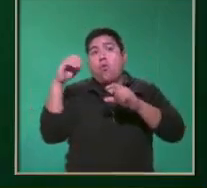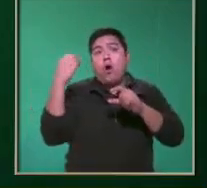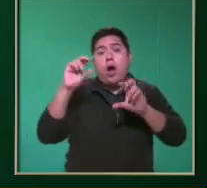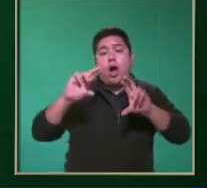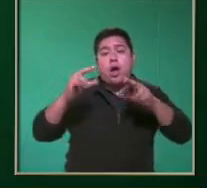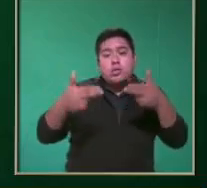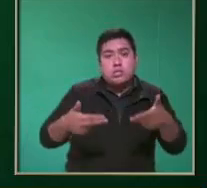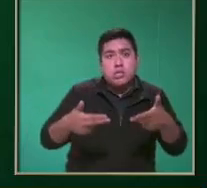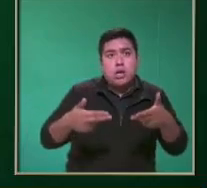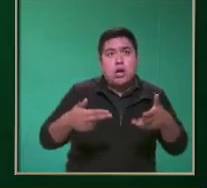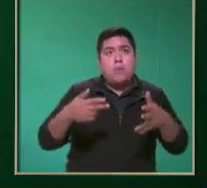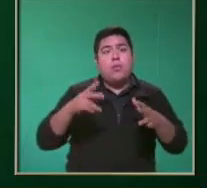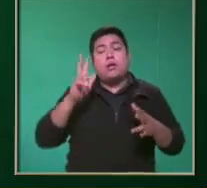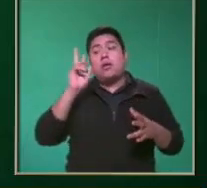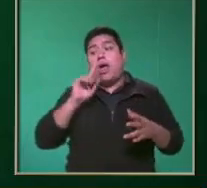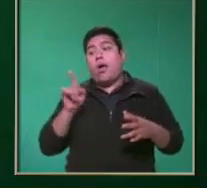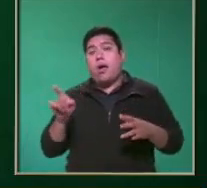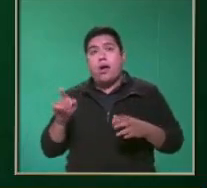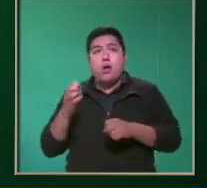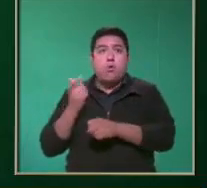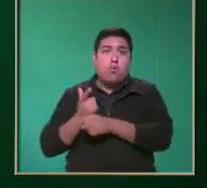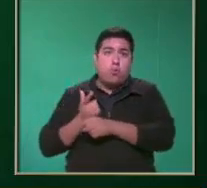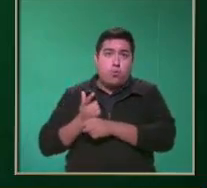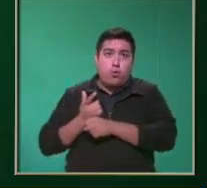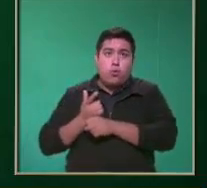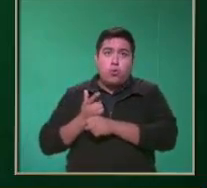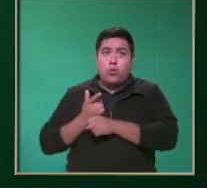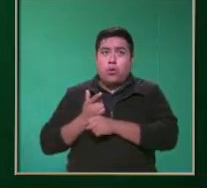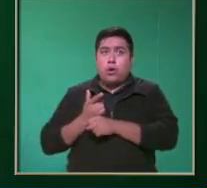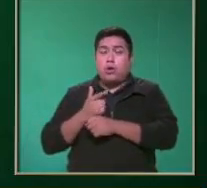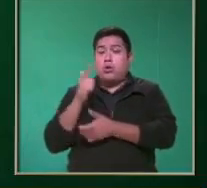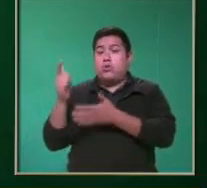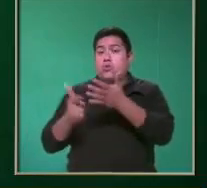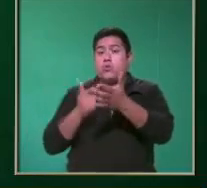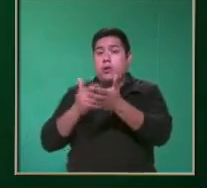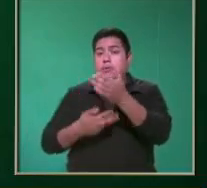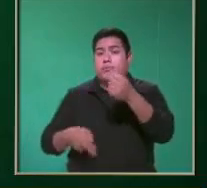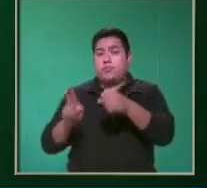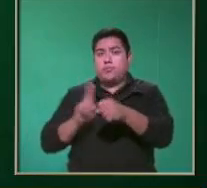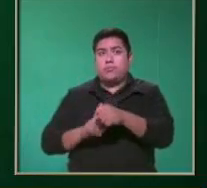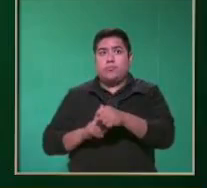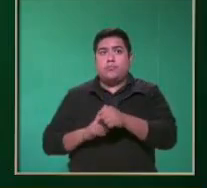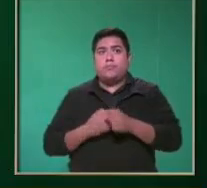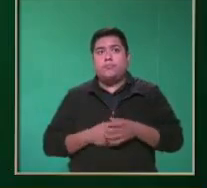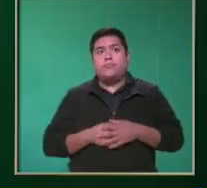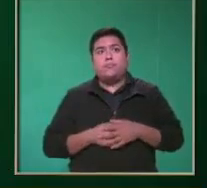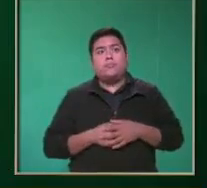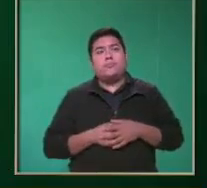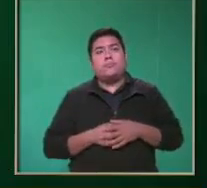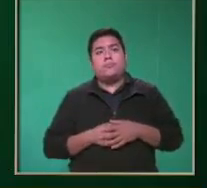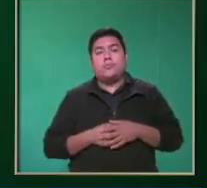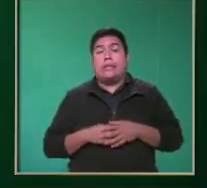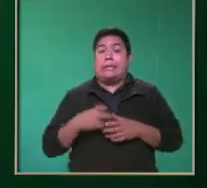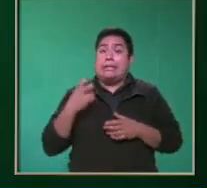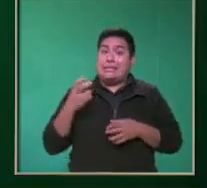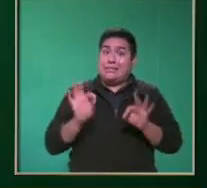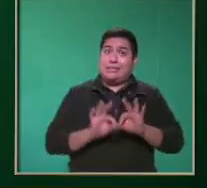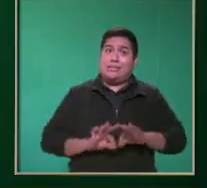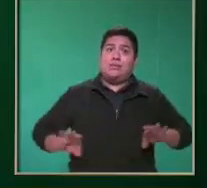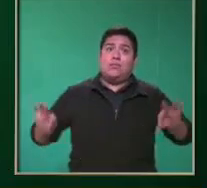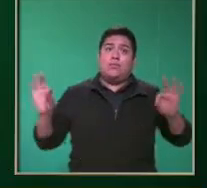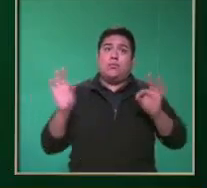Chiapas, donde podemos encontrar esta región natural. ¿Viste la importancia que